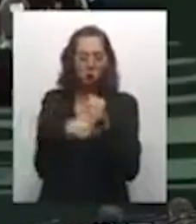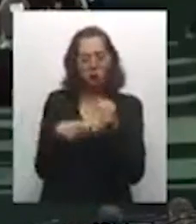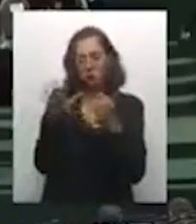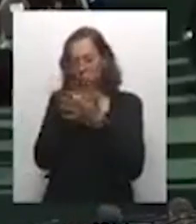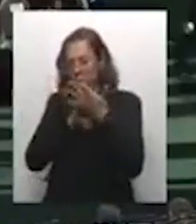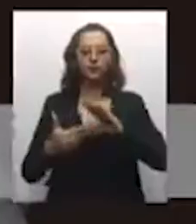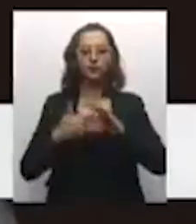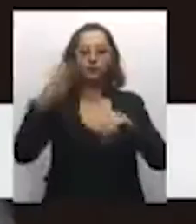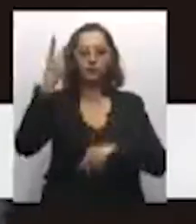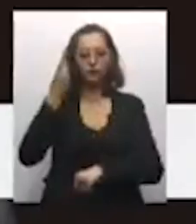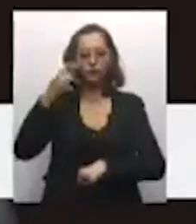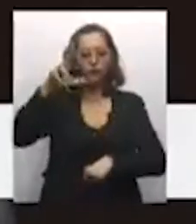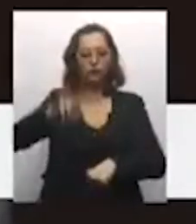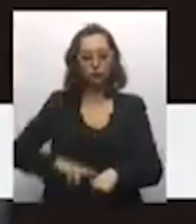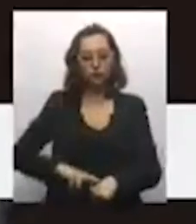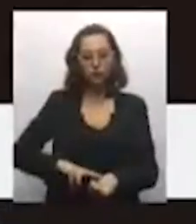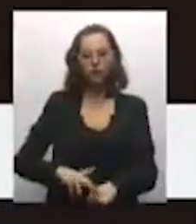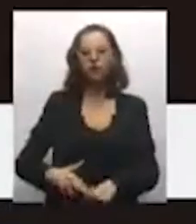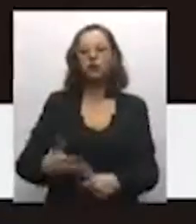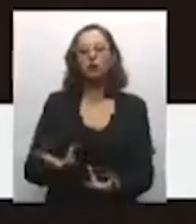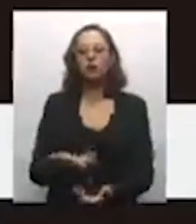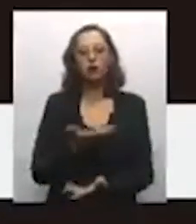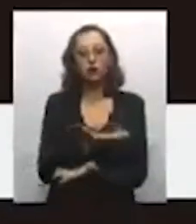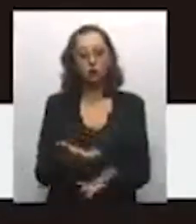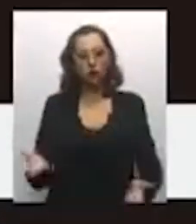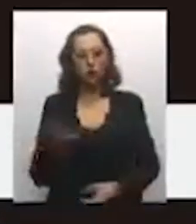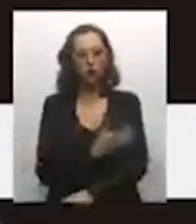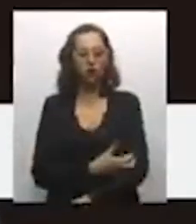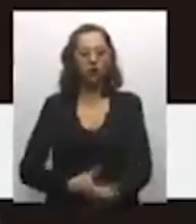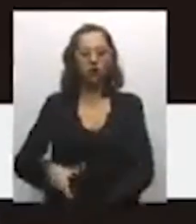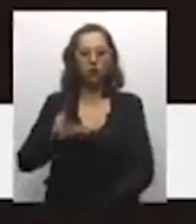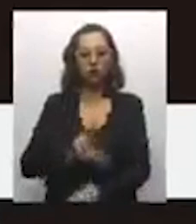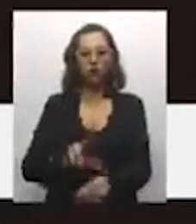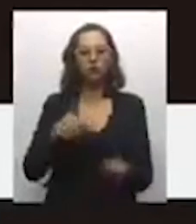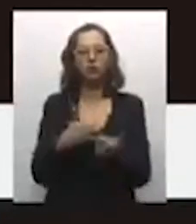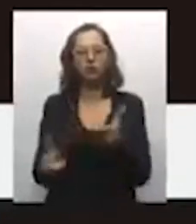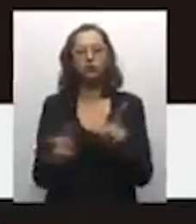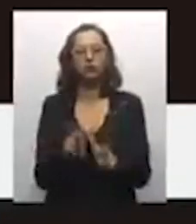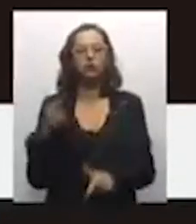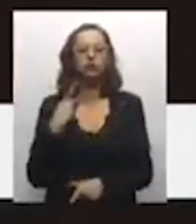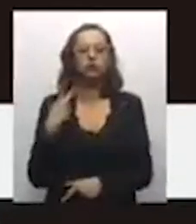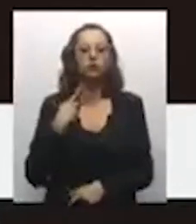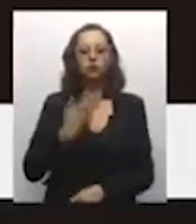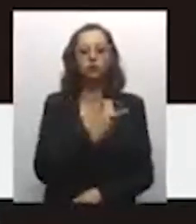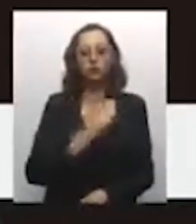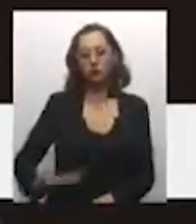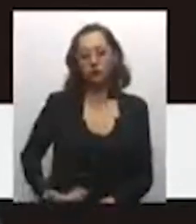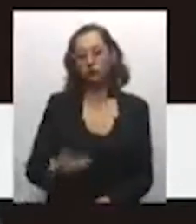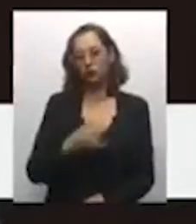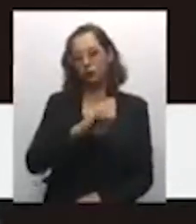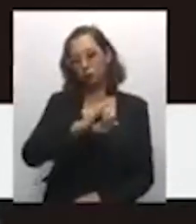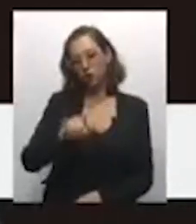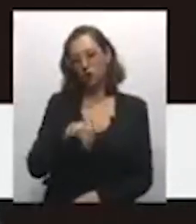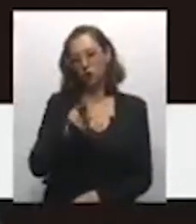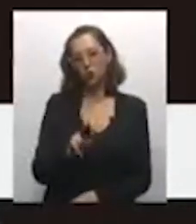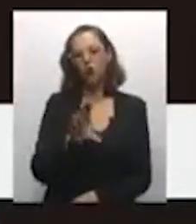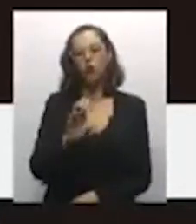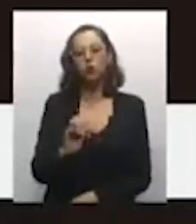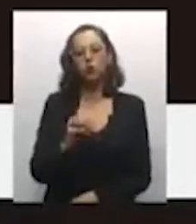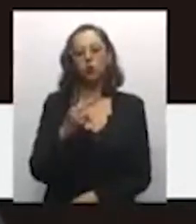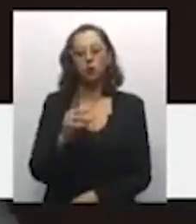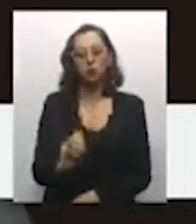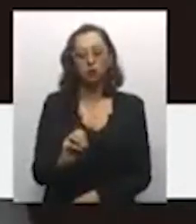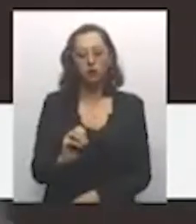inercia asimismo expuso temas de seguridad militancia transparencia guardia nacional entre